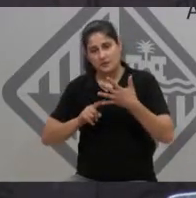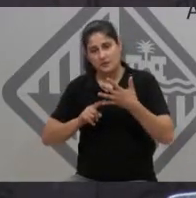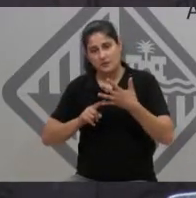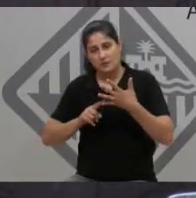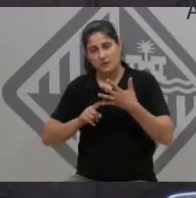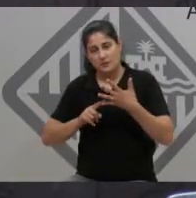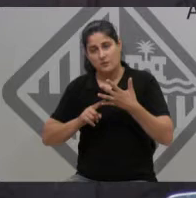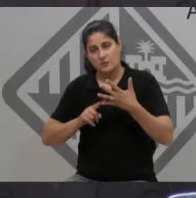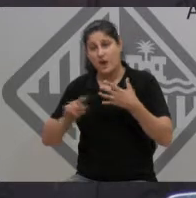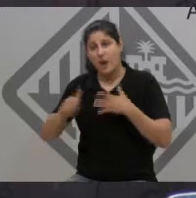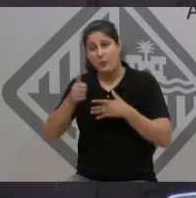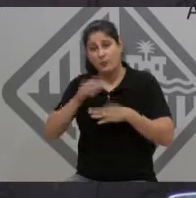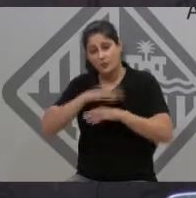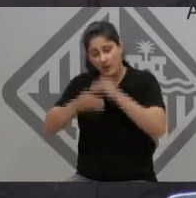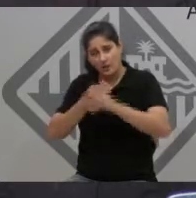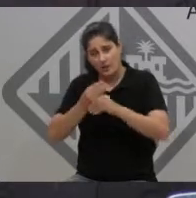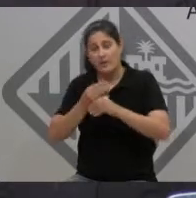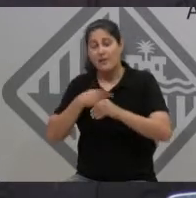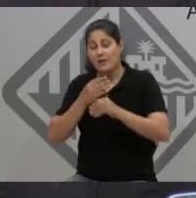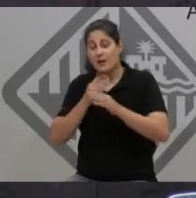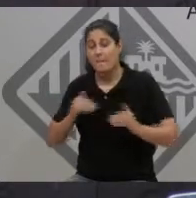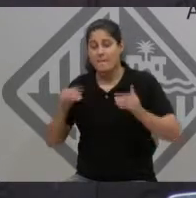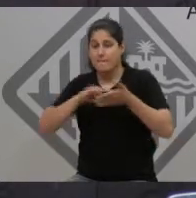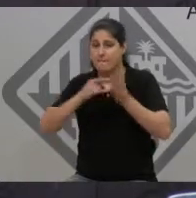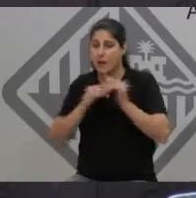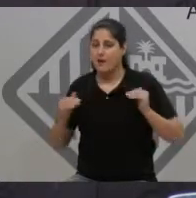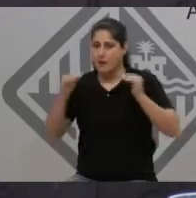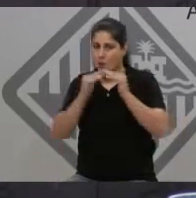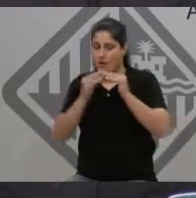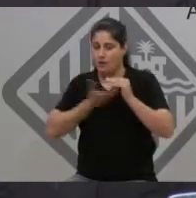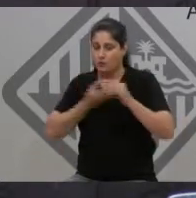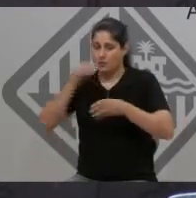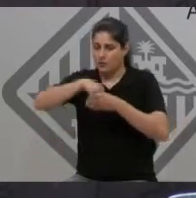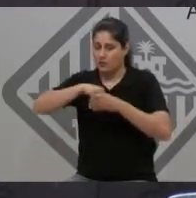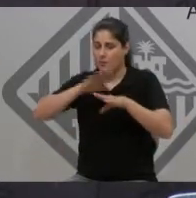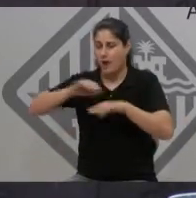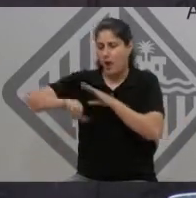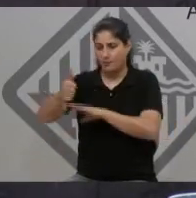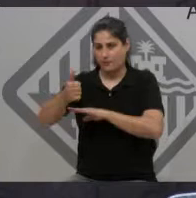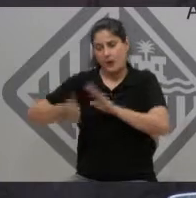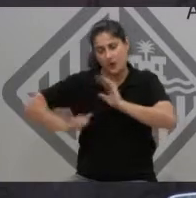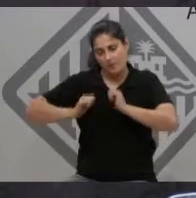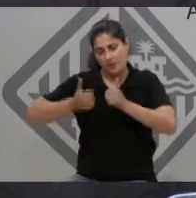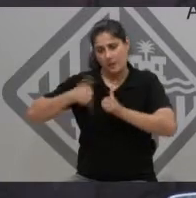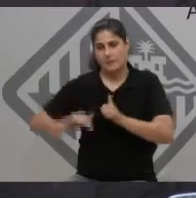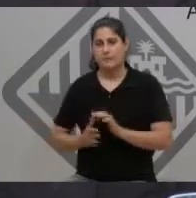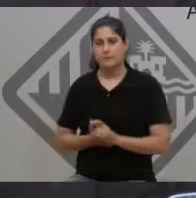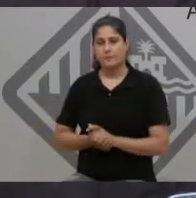ejecutar inicialmente el plan de igualdad interno del ayuntamiento, de este Ayuntamiento de Palma. Y